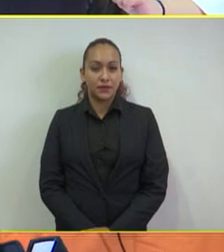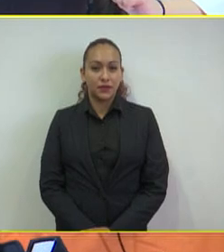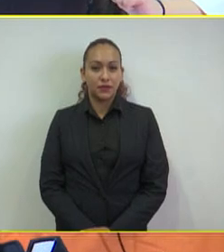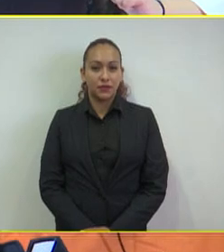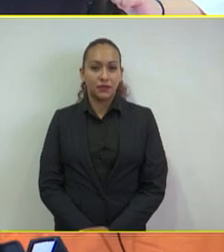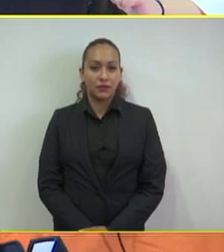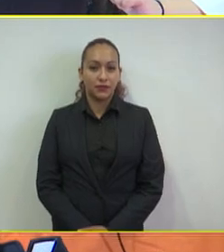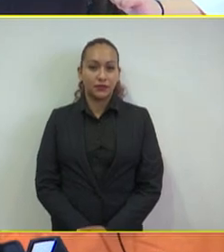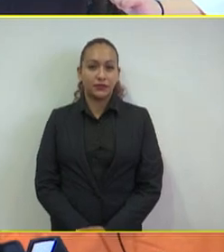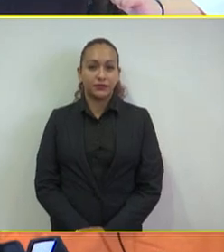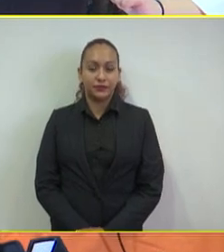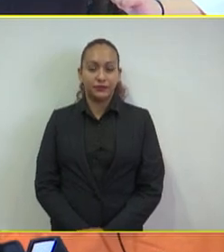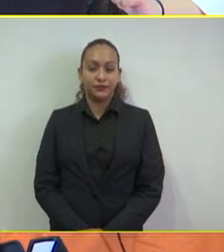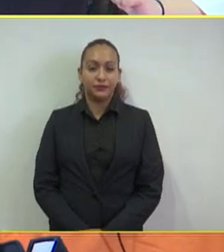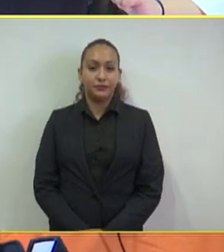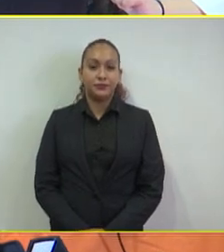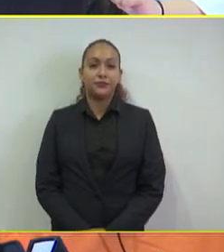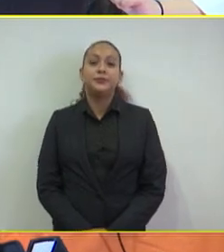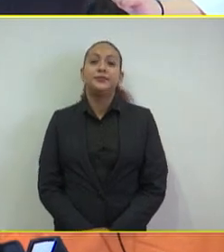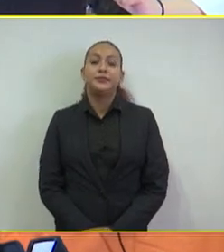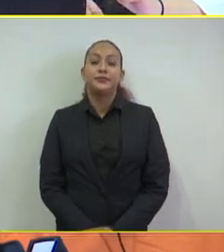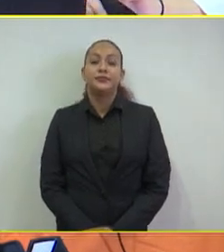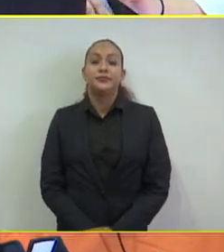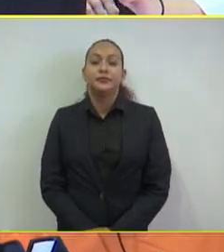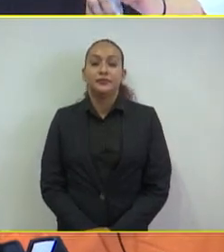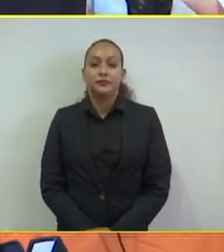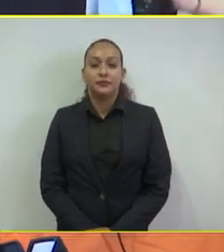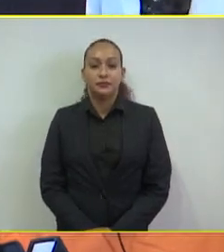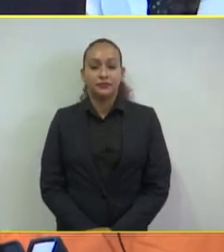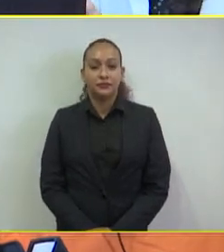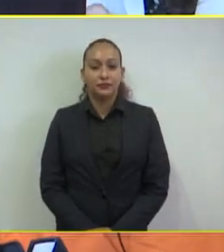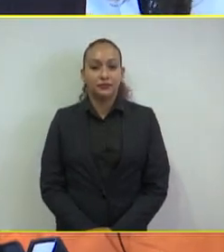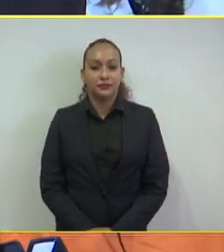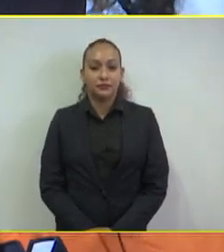¿Sirve? Sí. Va. Y esto para allá. Perfecto.